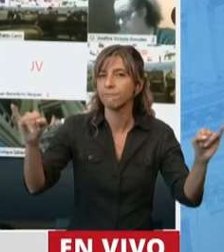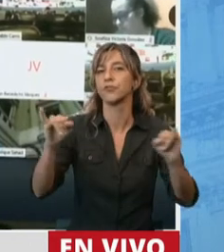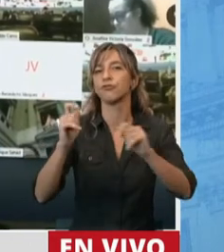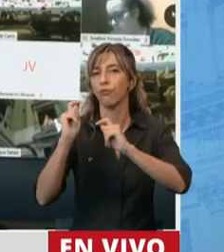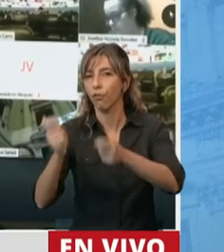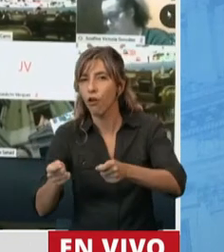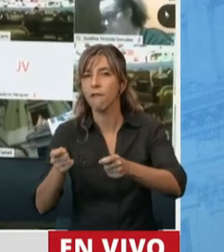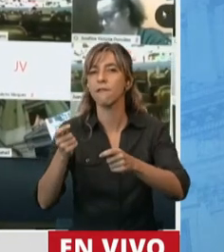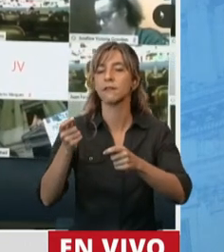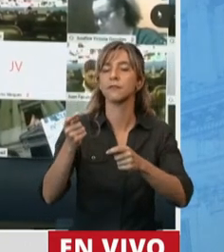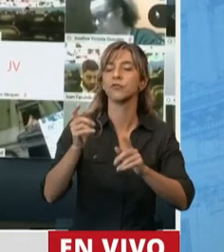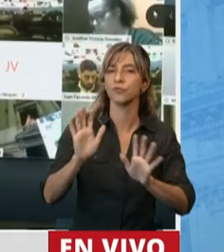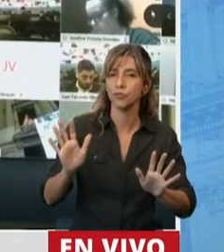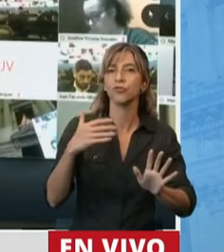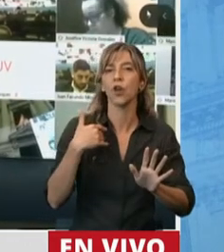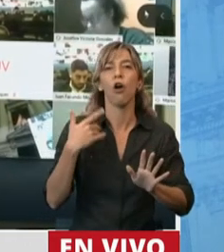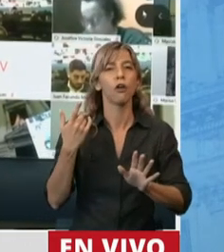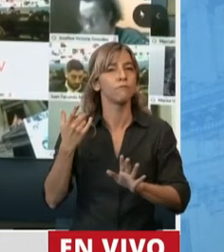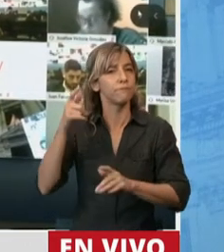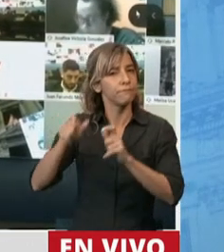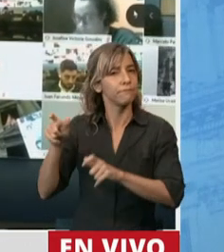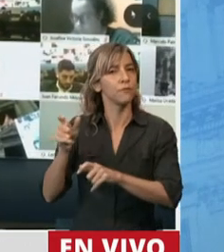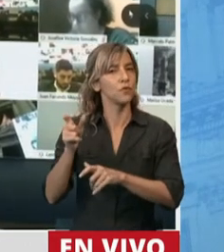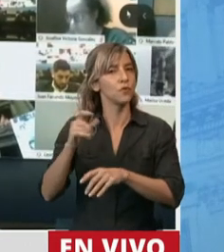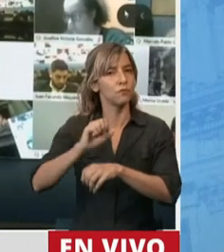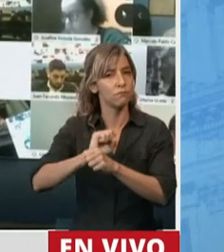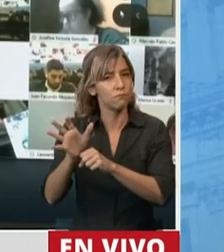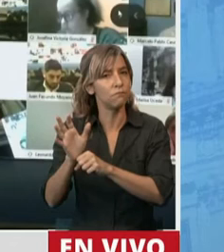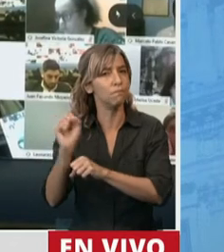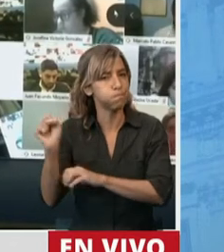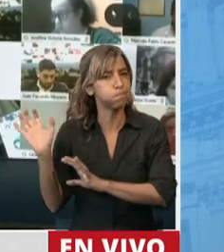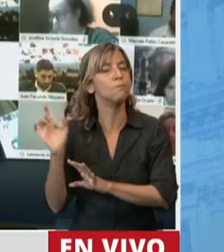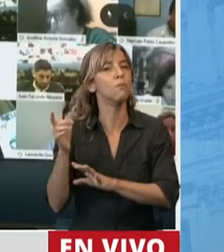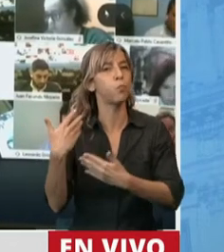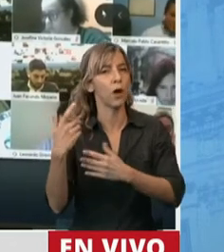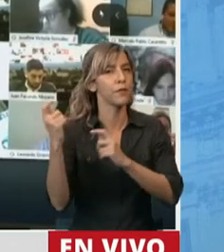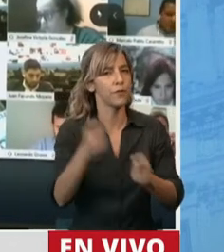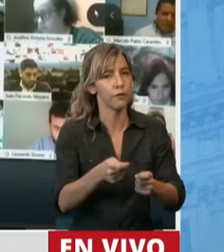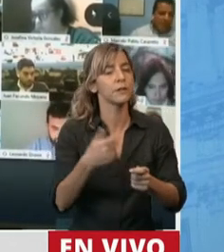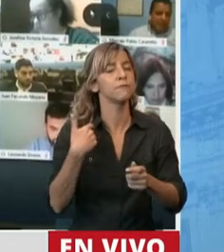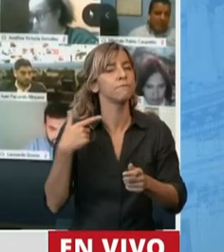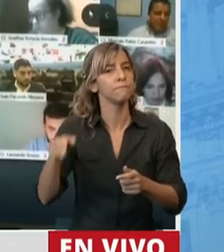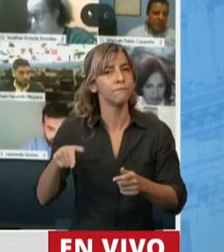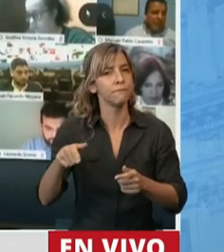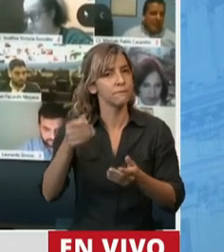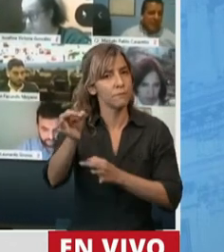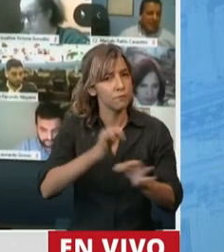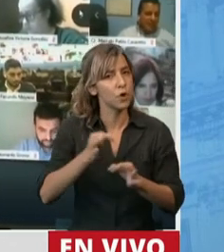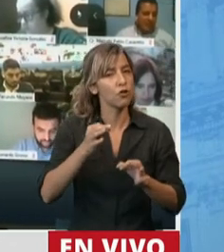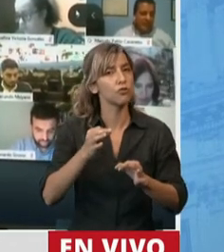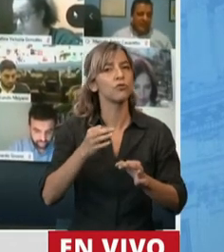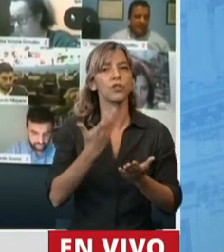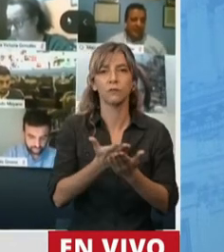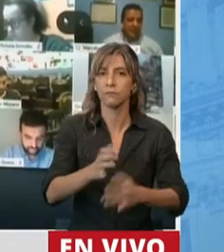plasma de pacientes recuperados del virus del COVID-19. Este proyecto que va a servir para concientizar e incentivar acerca